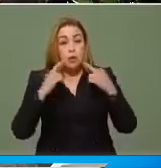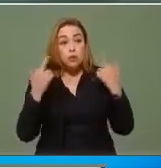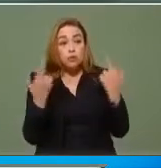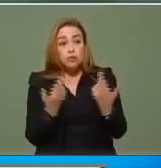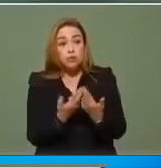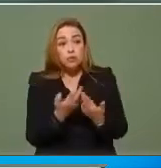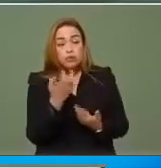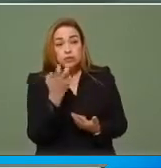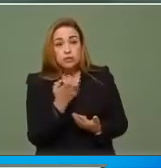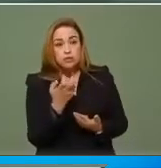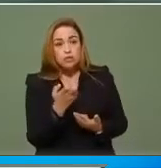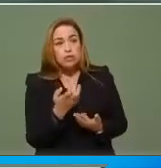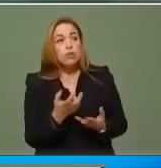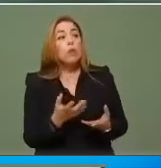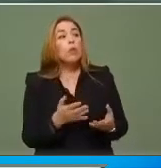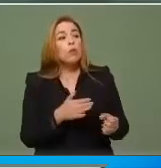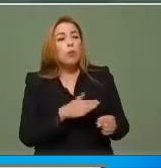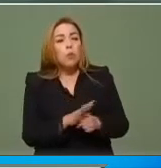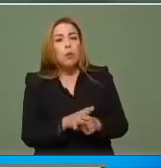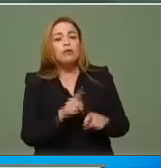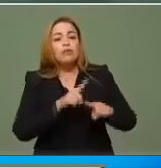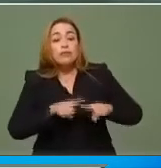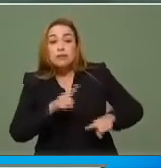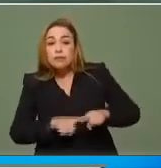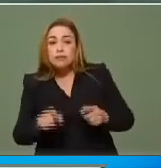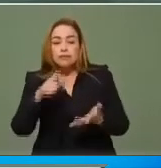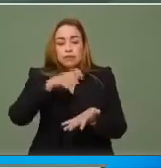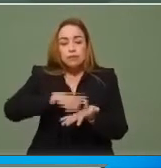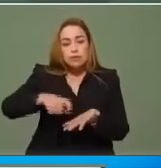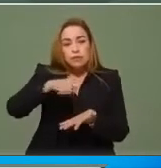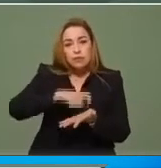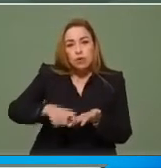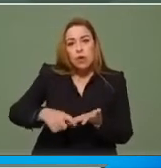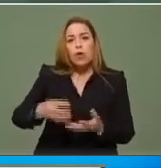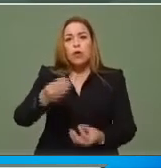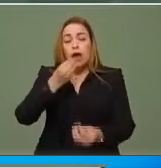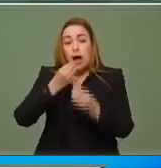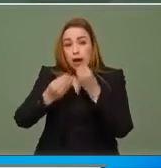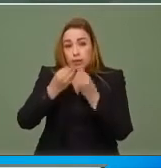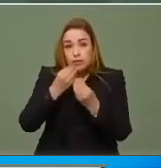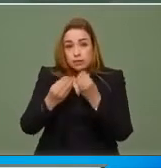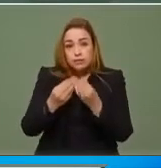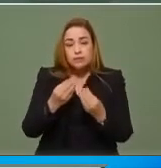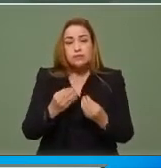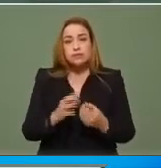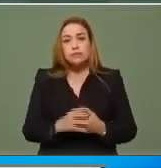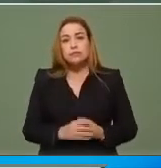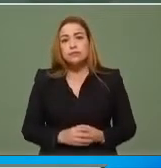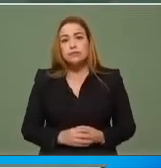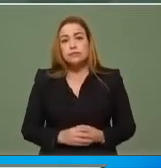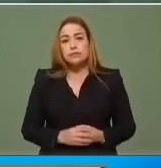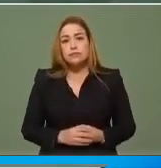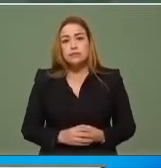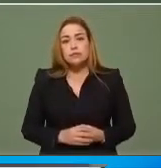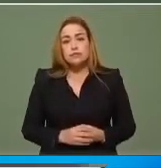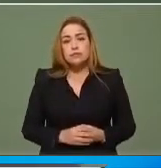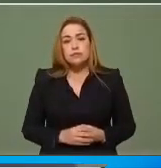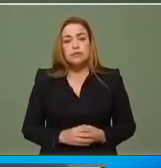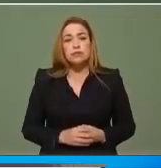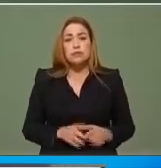las compras, las adquisiciones de alimentos para los